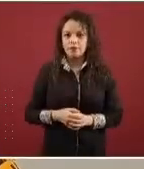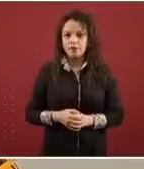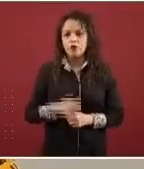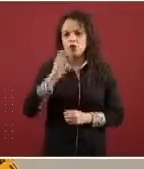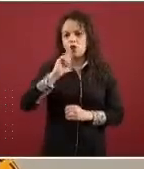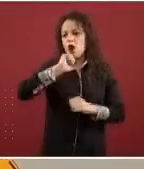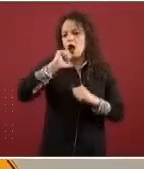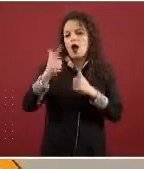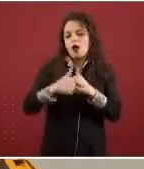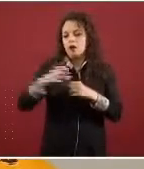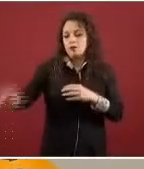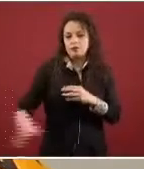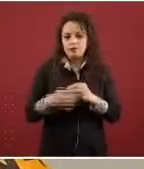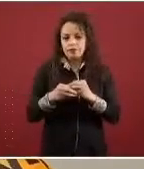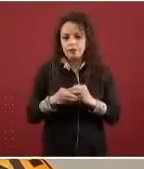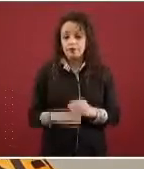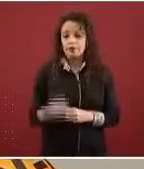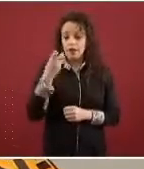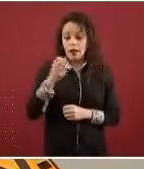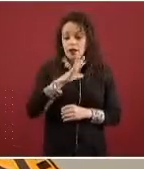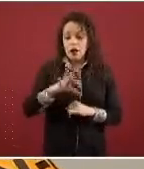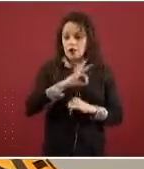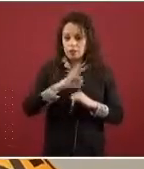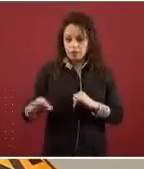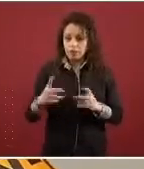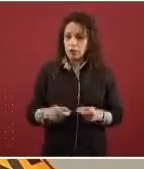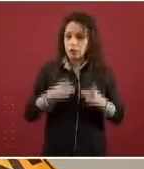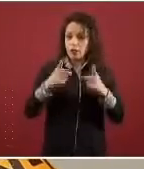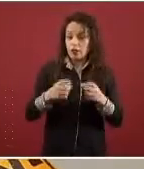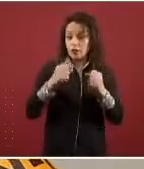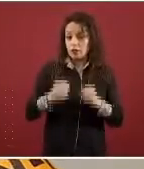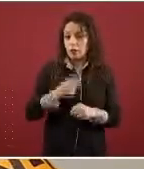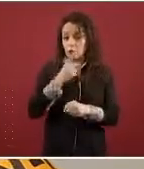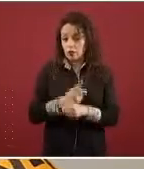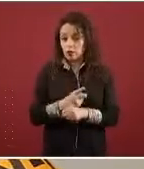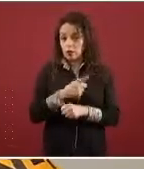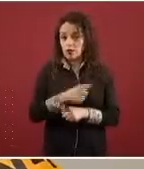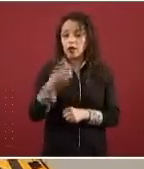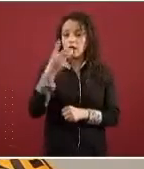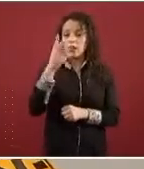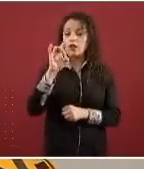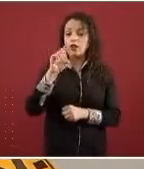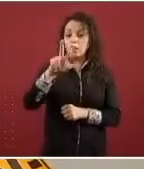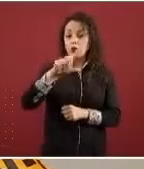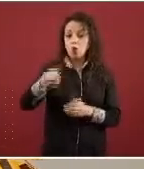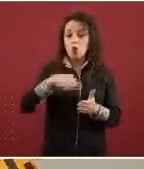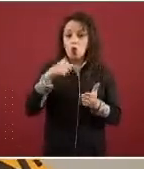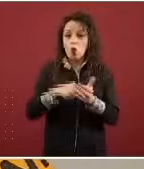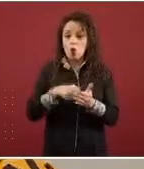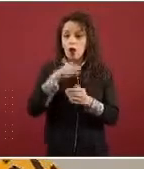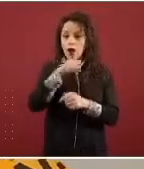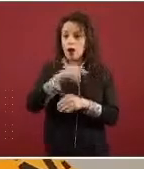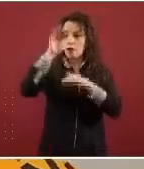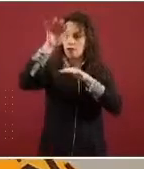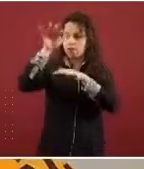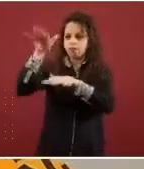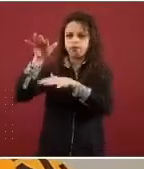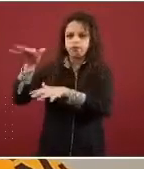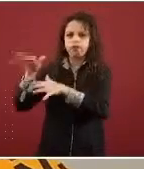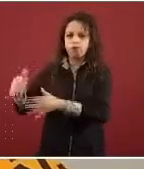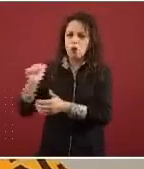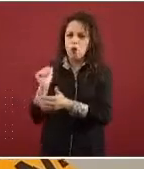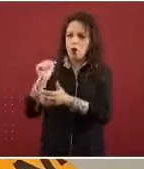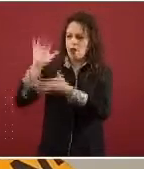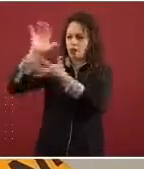esto concluyo, estamos dando seguridad a 38 almacenes del IMSS en todo el país, con